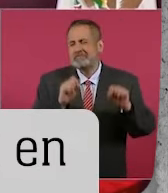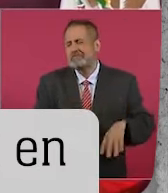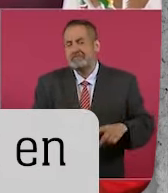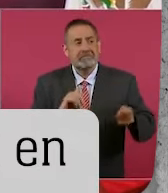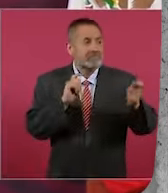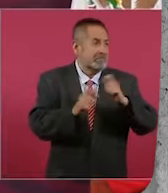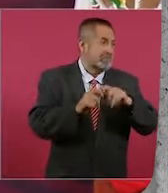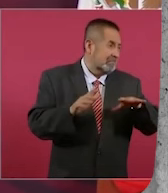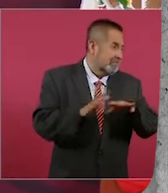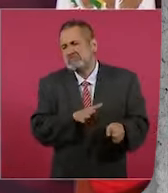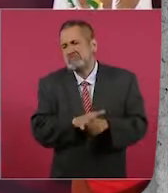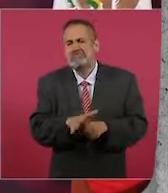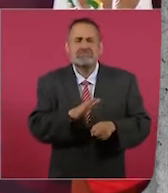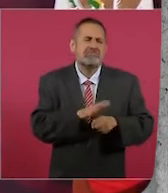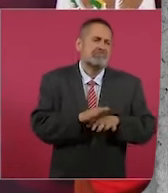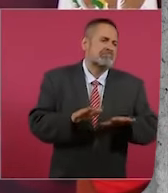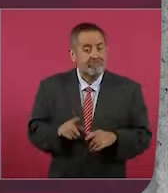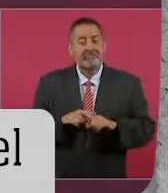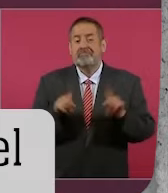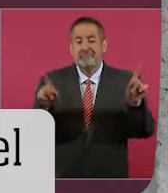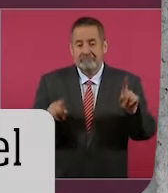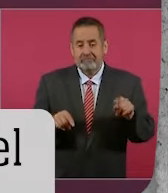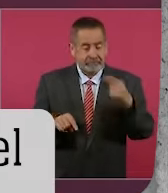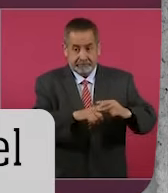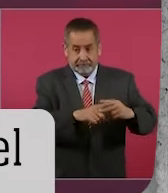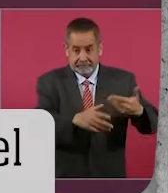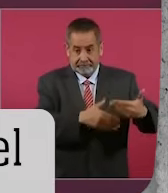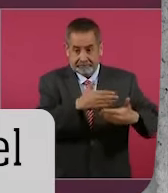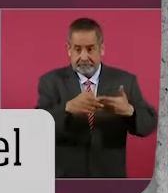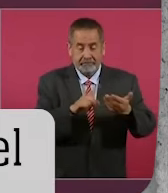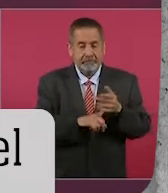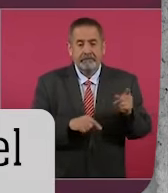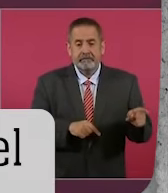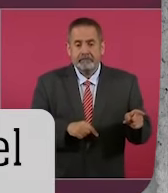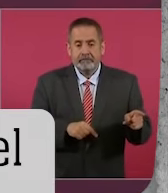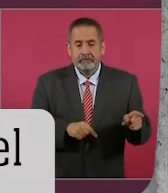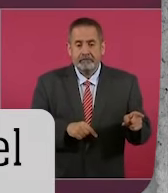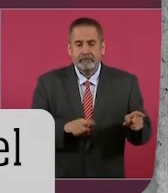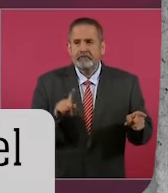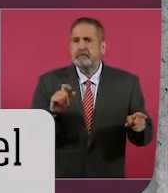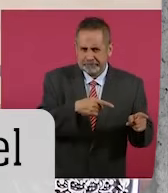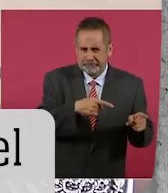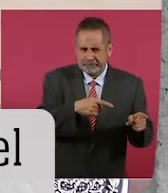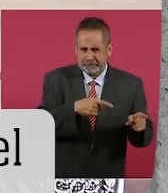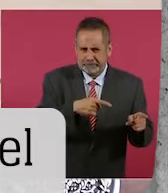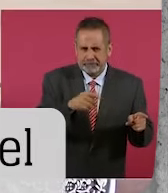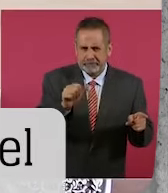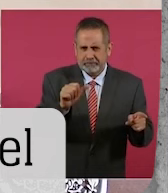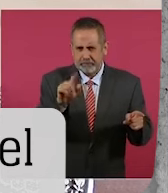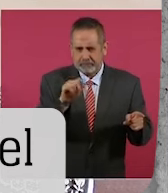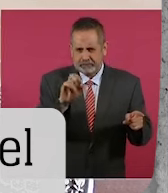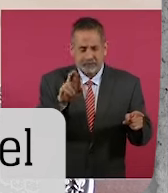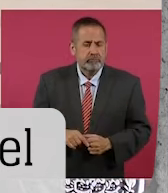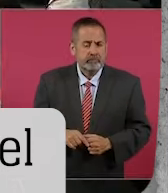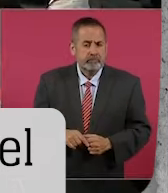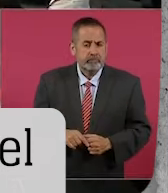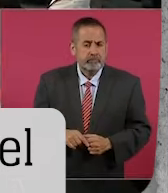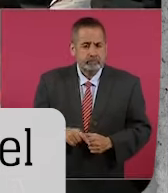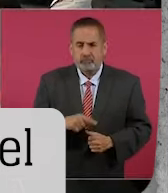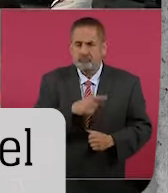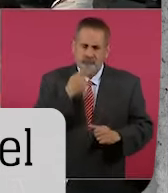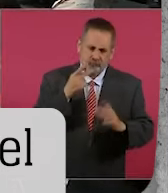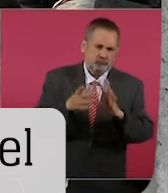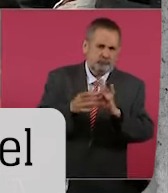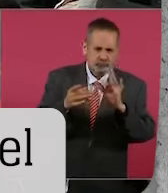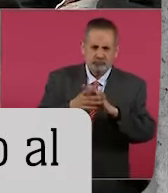cabo un cambio. Al contrario, al principio estaba el presidente Arturo Saldívar y